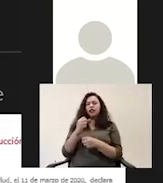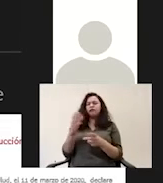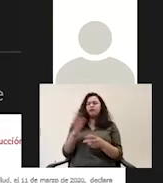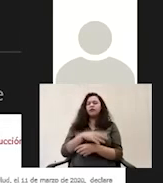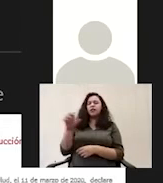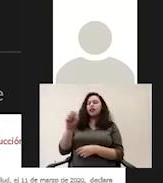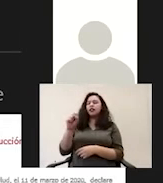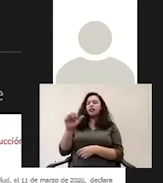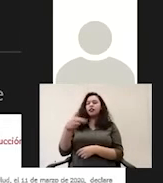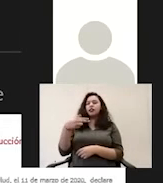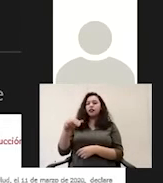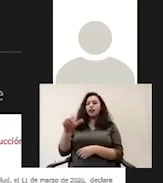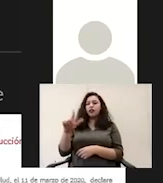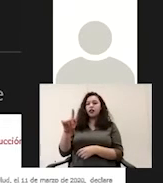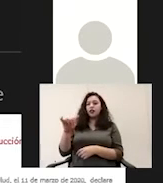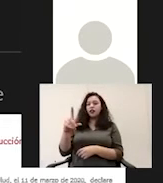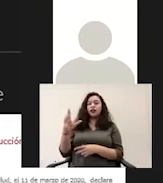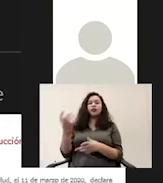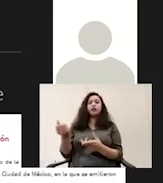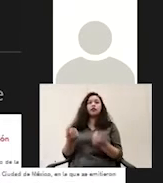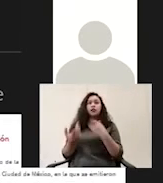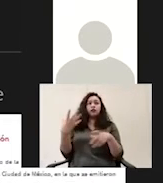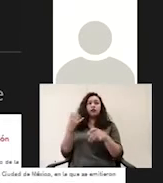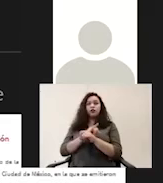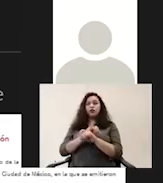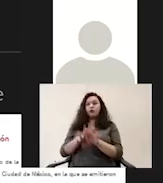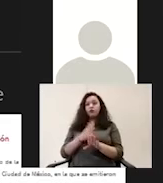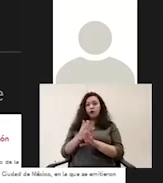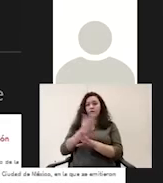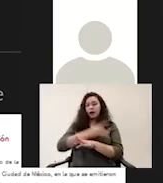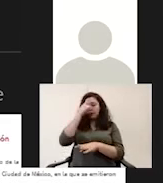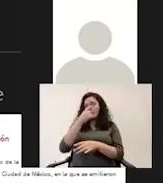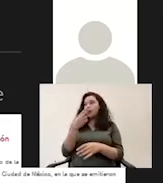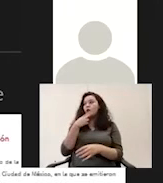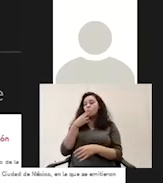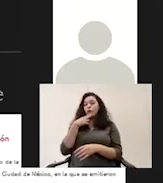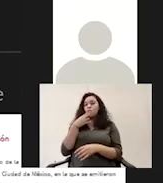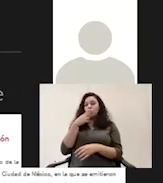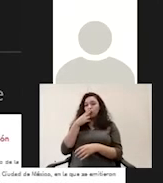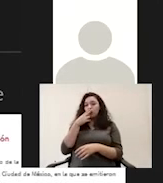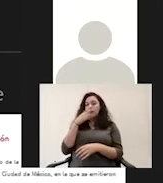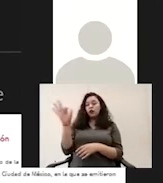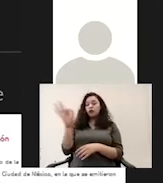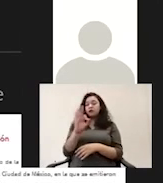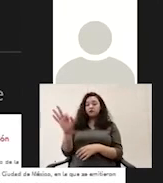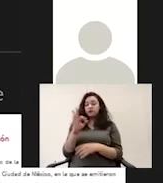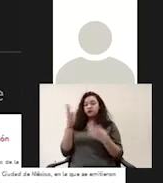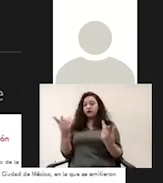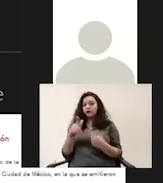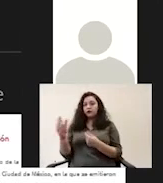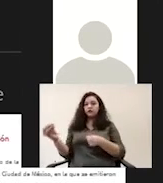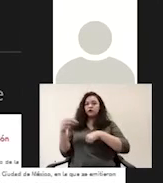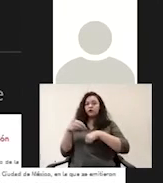alguna información extra que a lo mejor les puede ser de mucha utilidad en el caso de que ustedes quieran integrar en